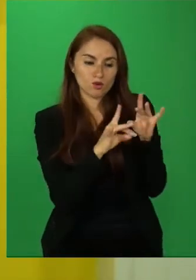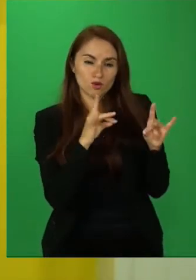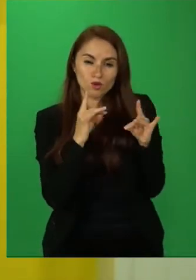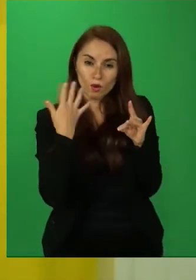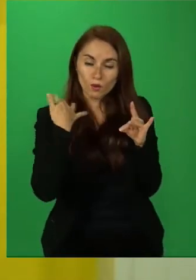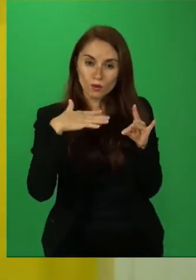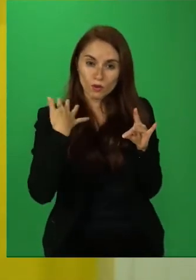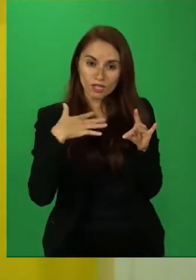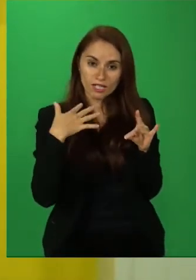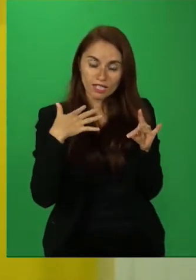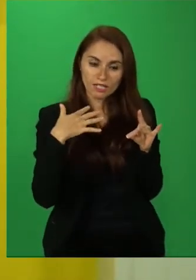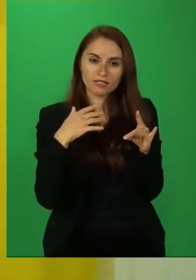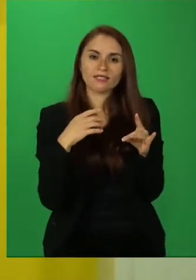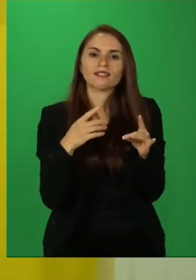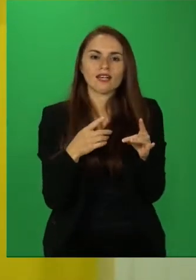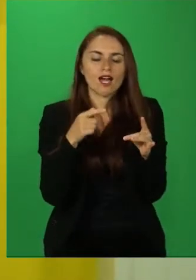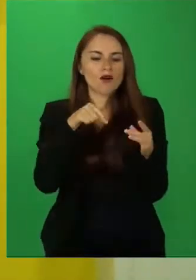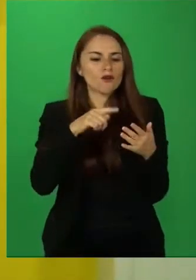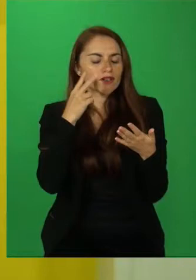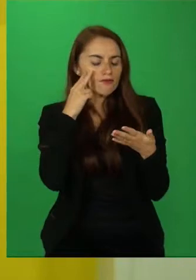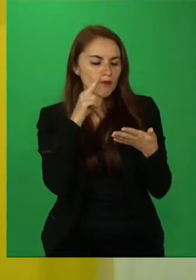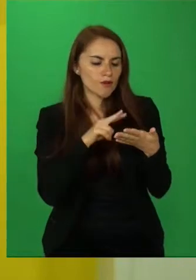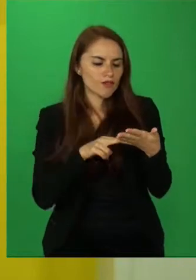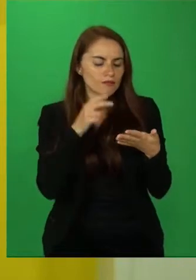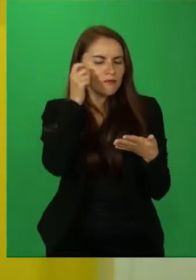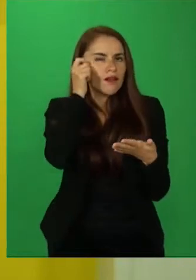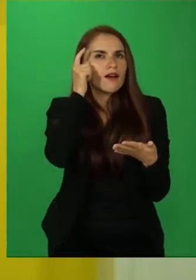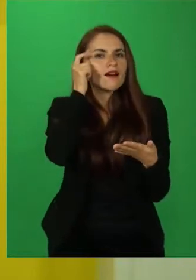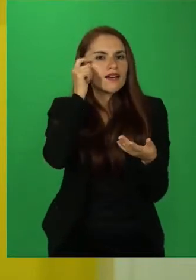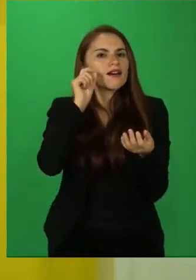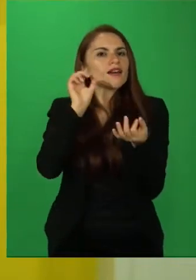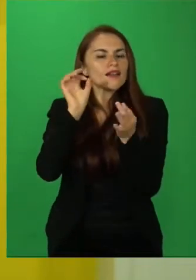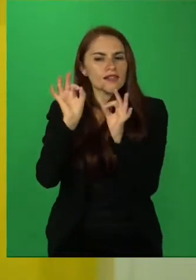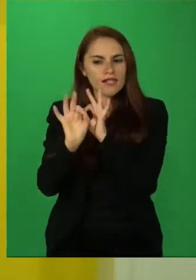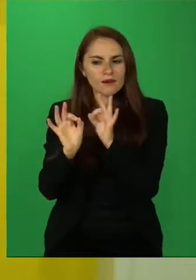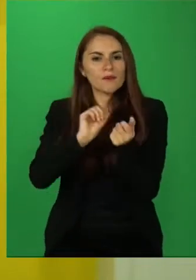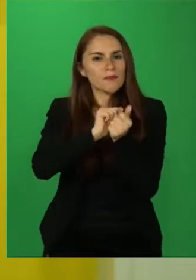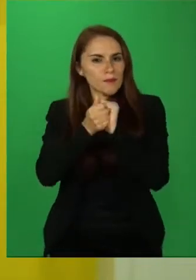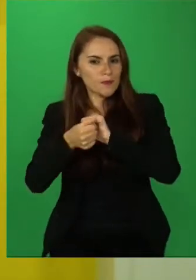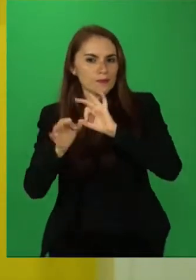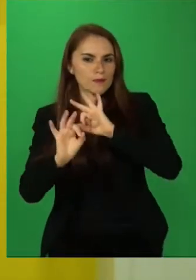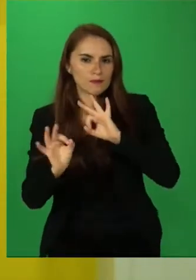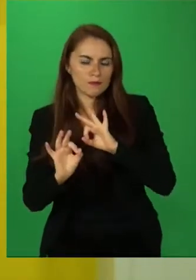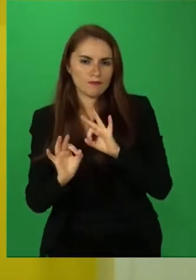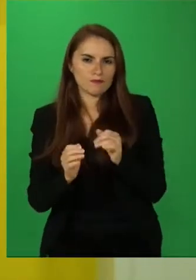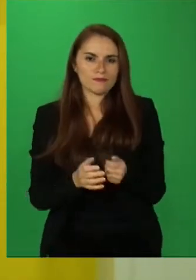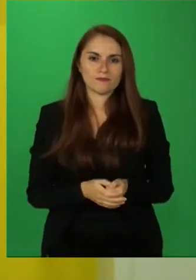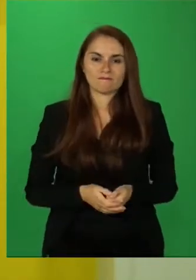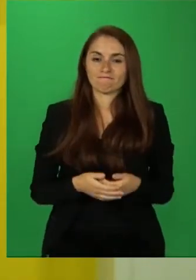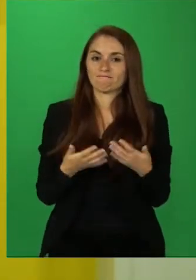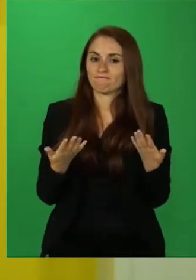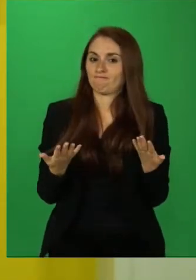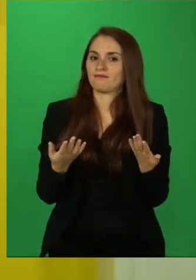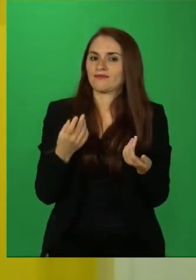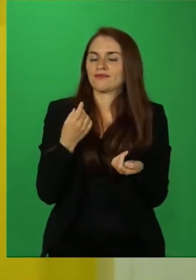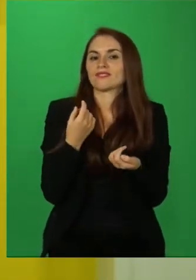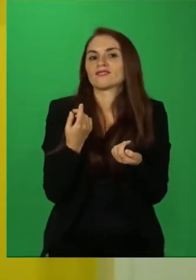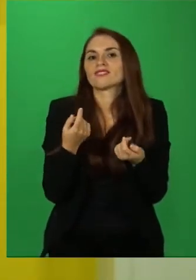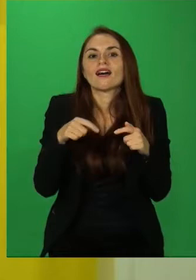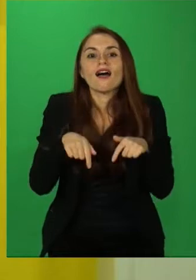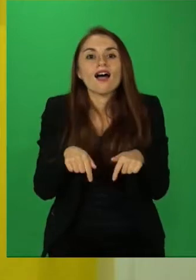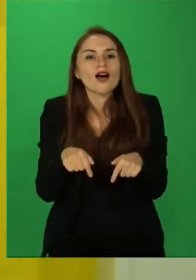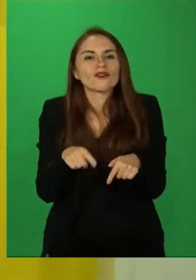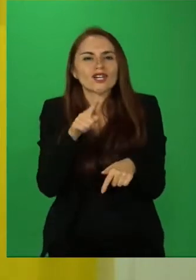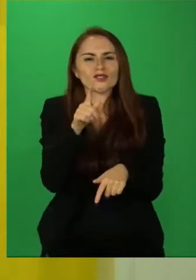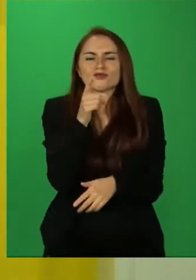sacar del texto? Los vamos a interpretar, ¿ya? Me imagino que ahora